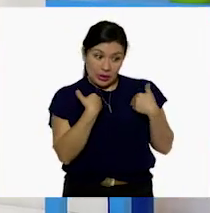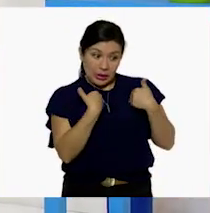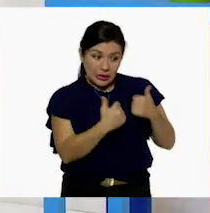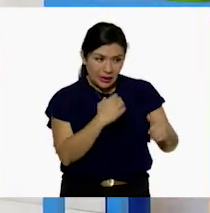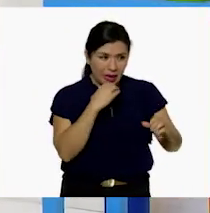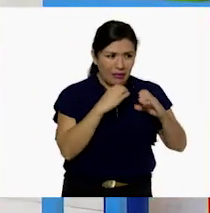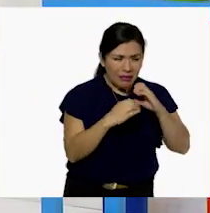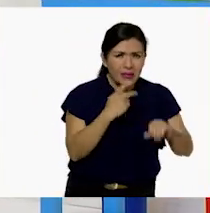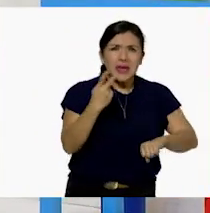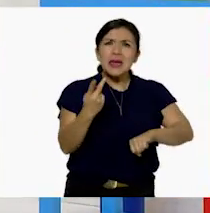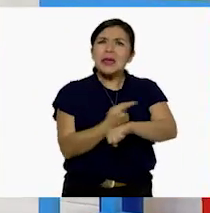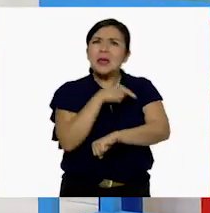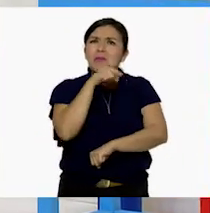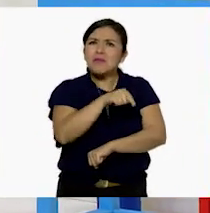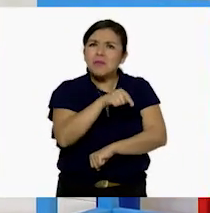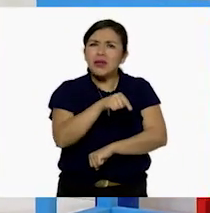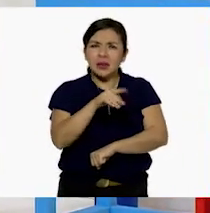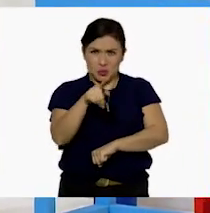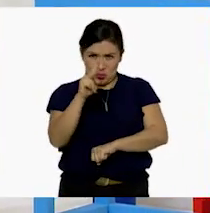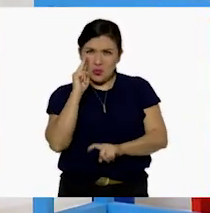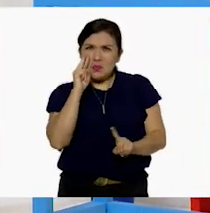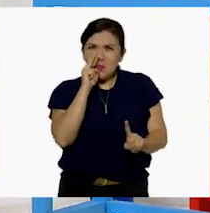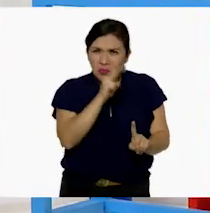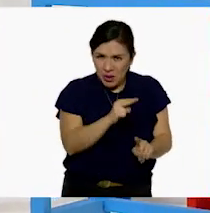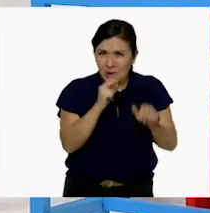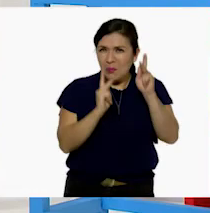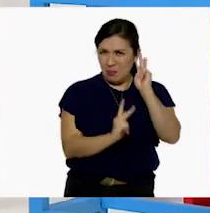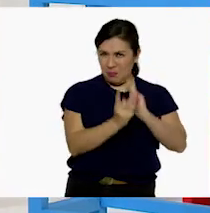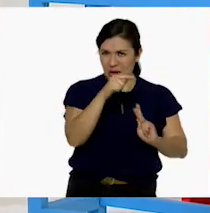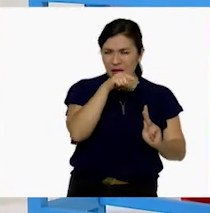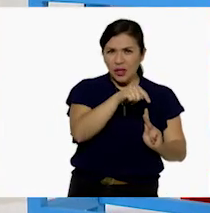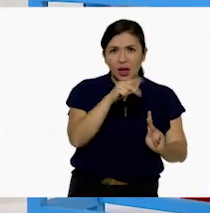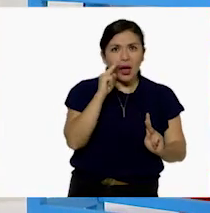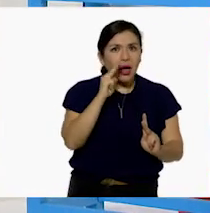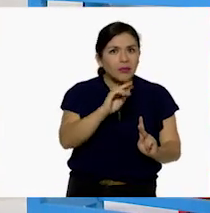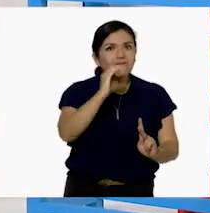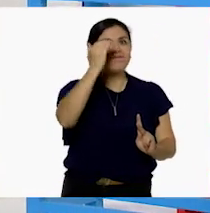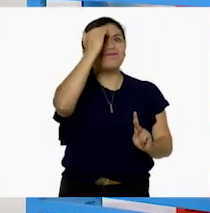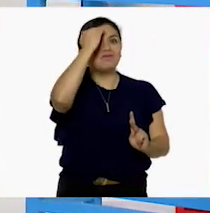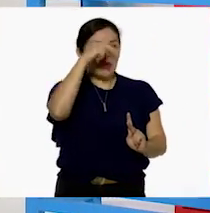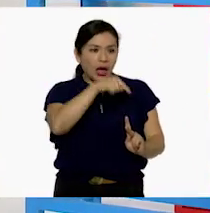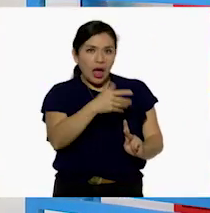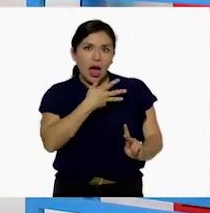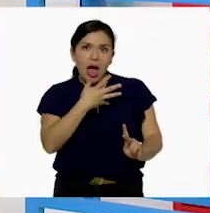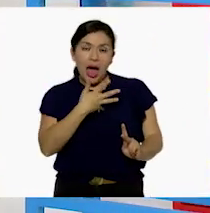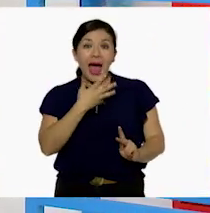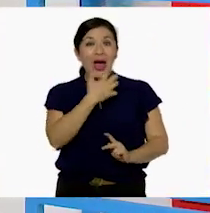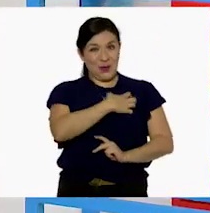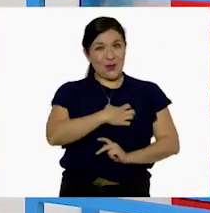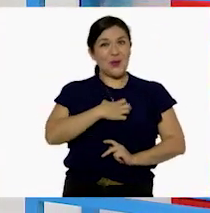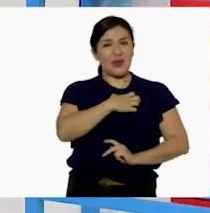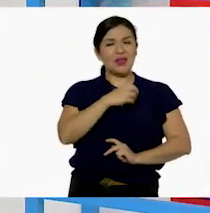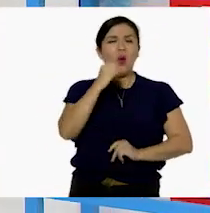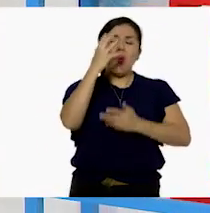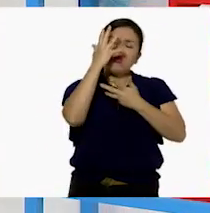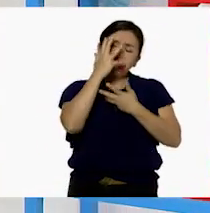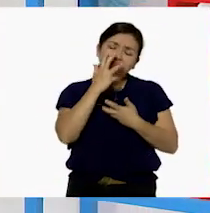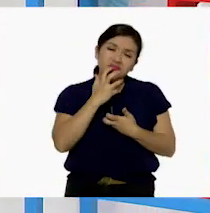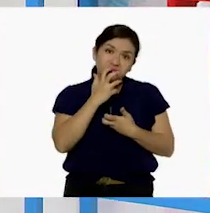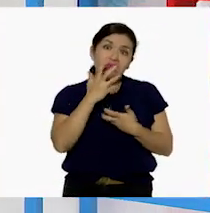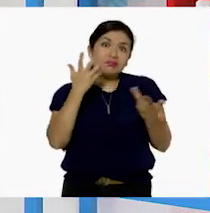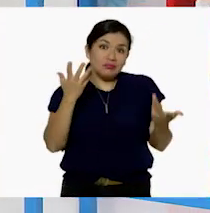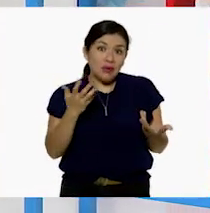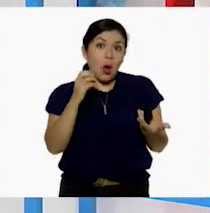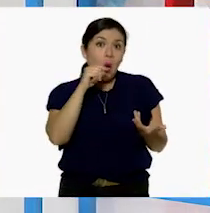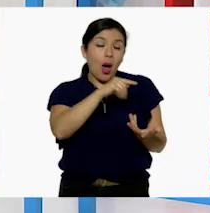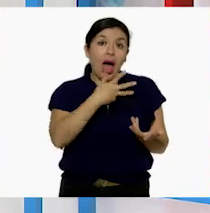qué le estaba pasando. Porque si observamos con atención, podemos conocer si una planta está a gusto o triste donde está, o si